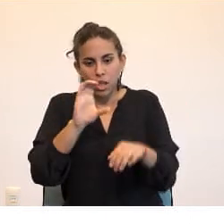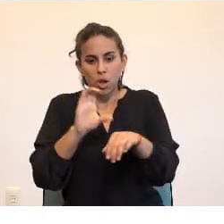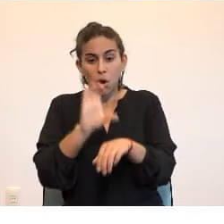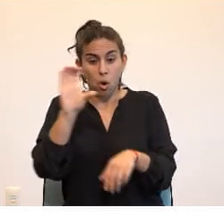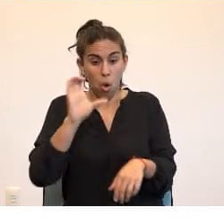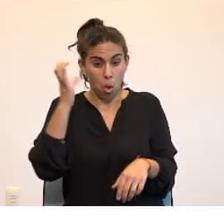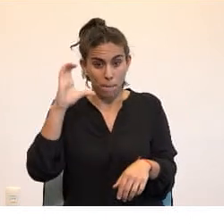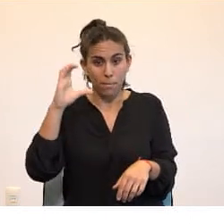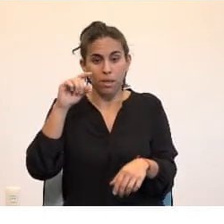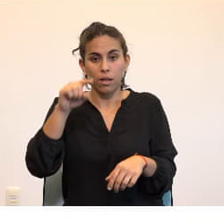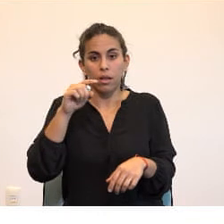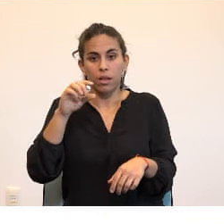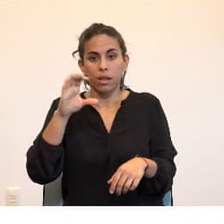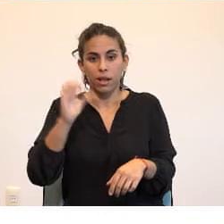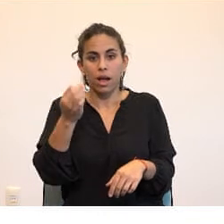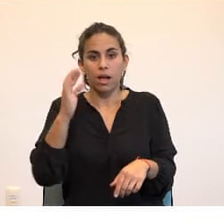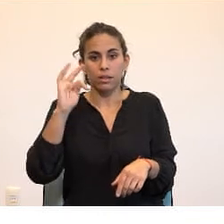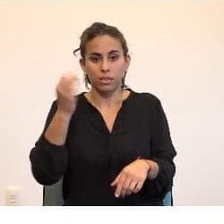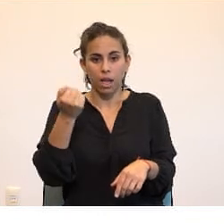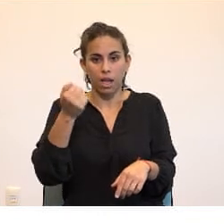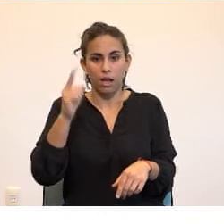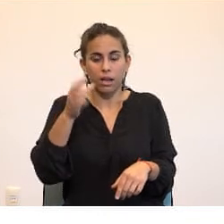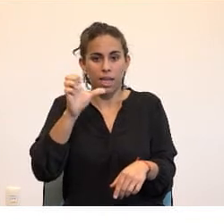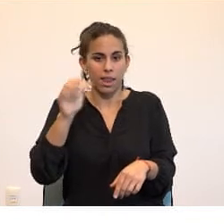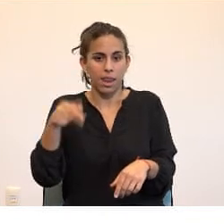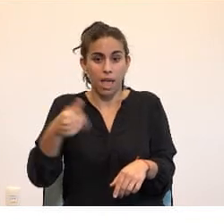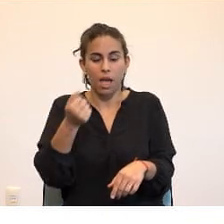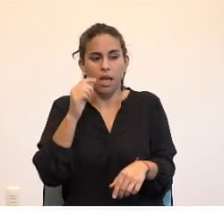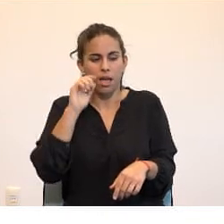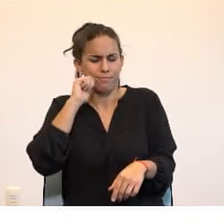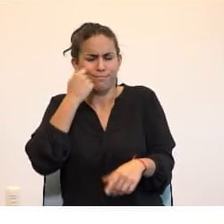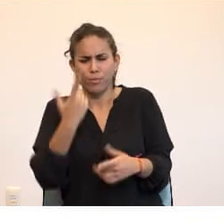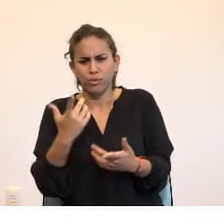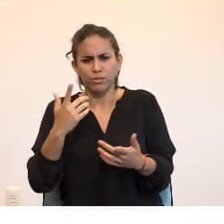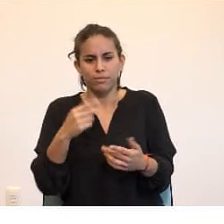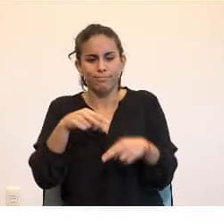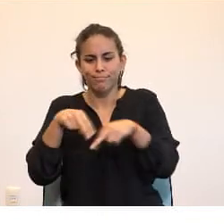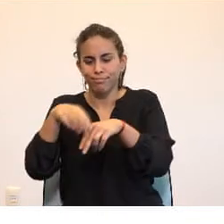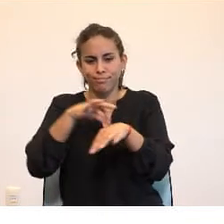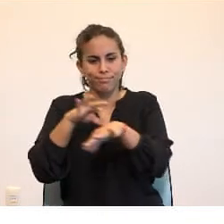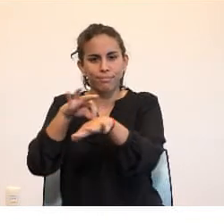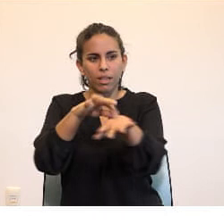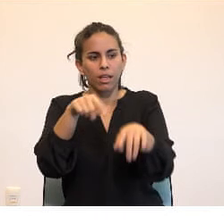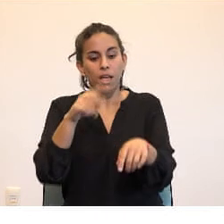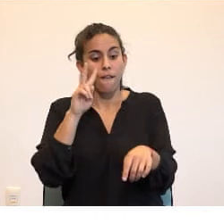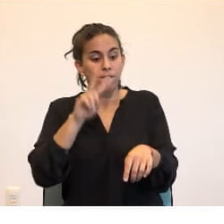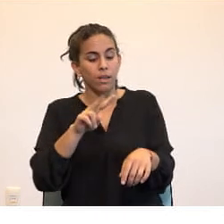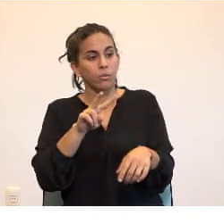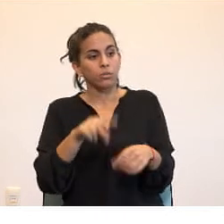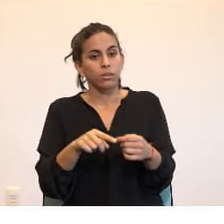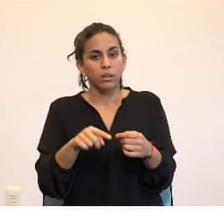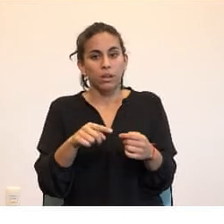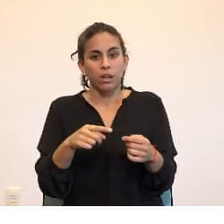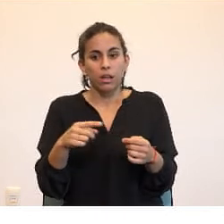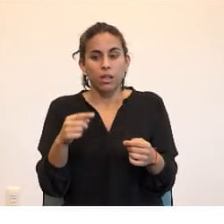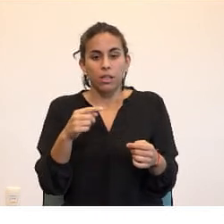Cartagena de Indias, una ciudad preciosa, por cierto, nos acompañó a recorrer sus calles la persona que vemos en el centro, que seguro todos